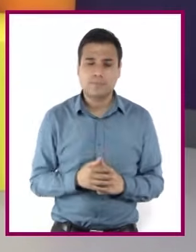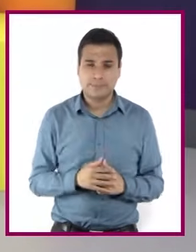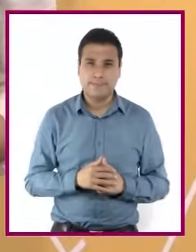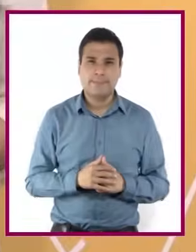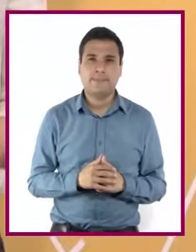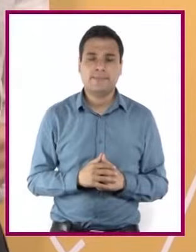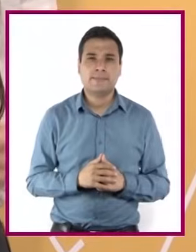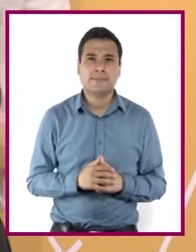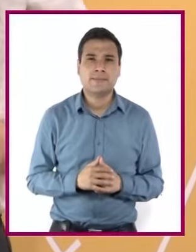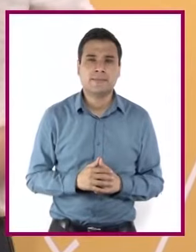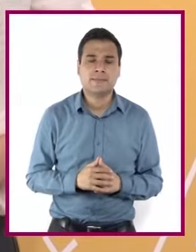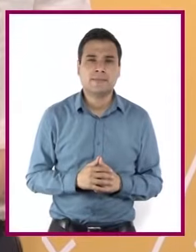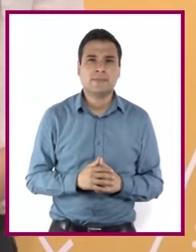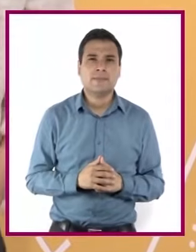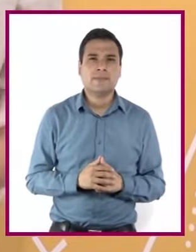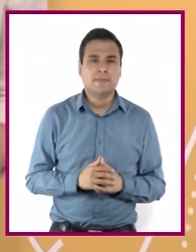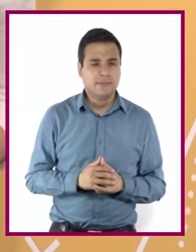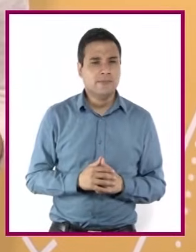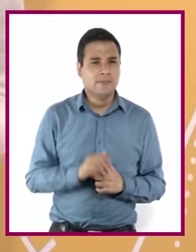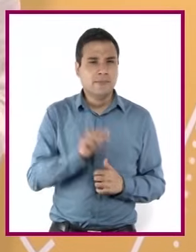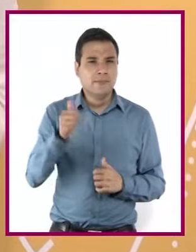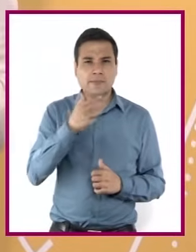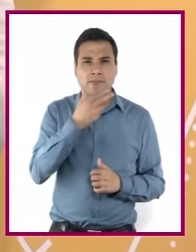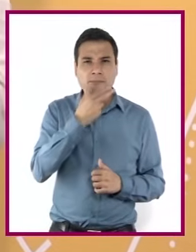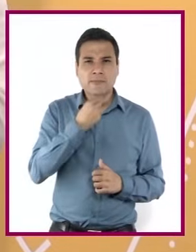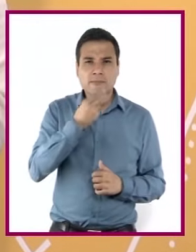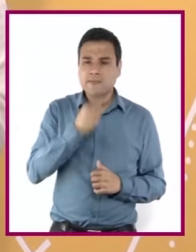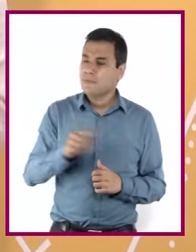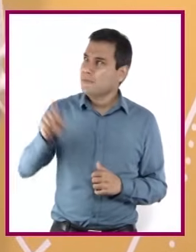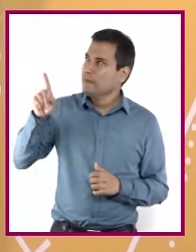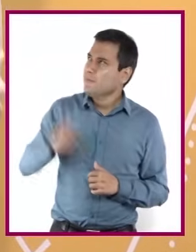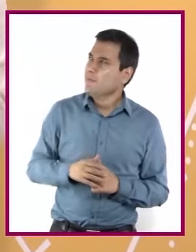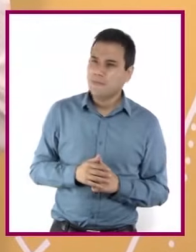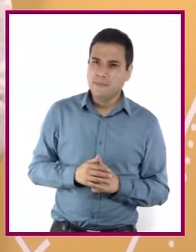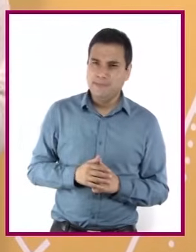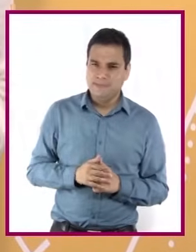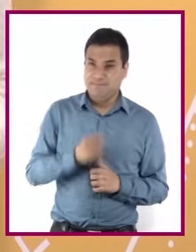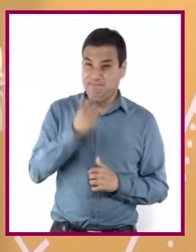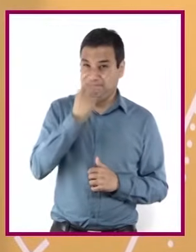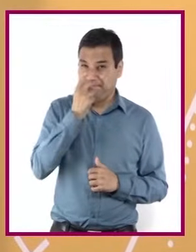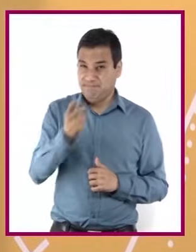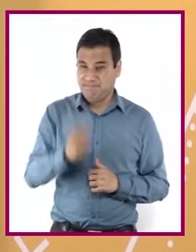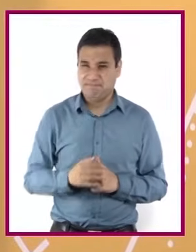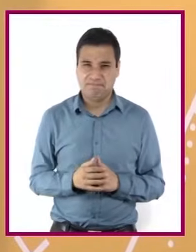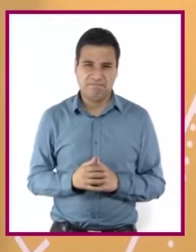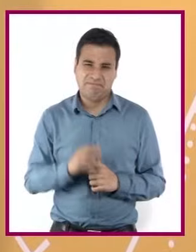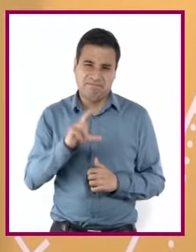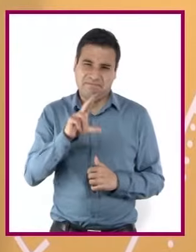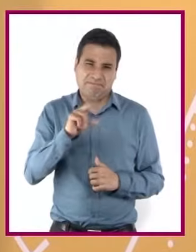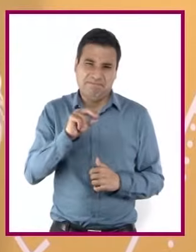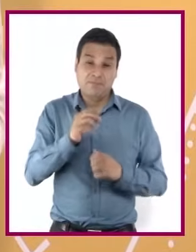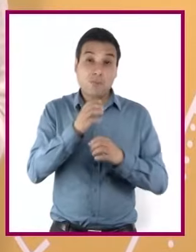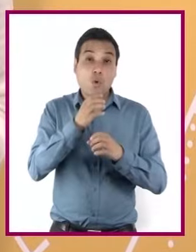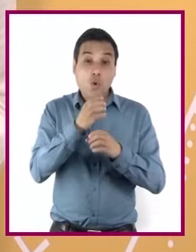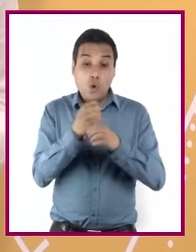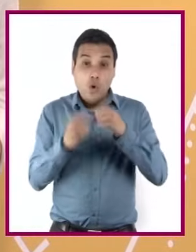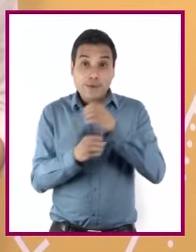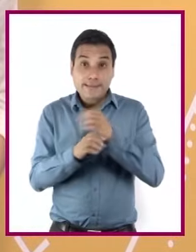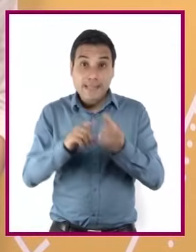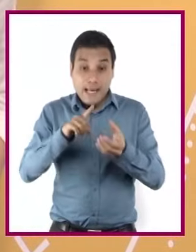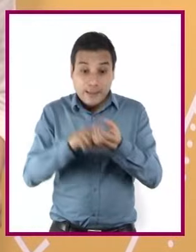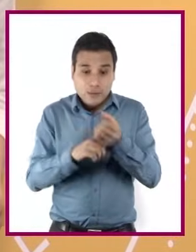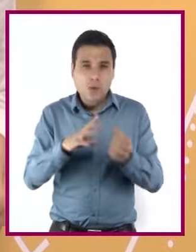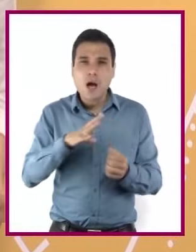continua. En contraposición, Demócrito y Leucipo suponían que los objetos estaban formados por